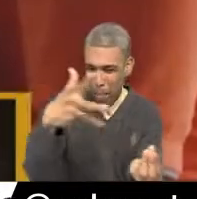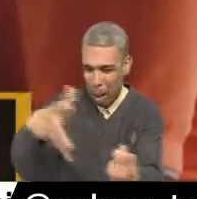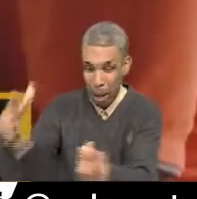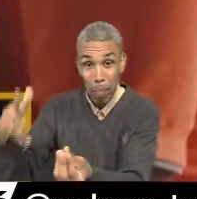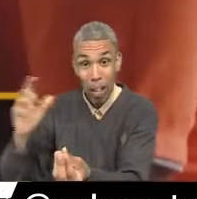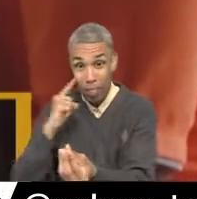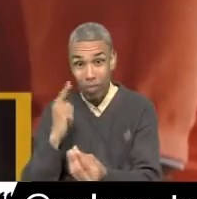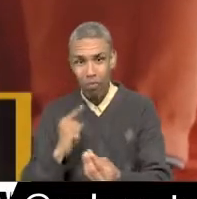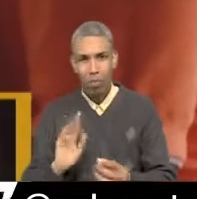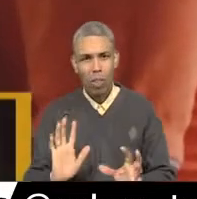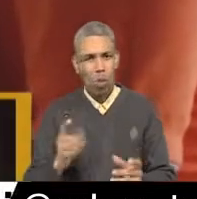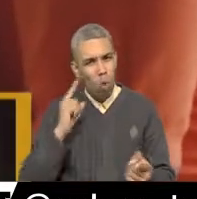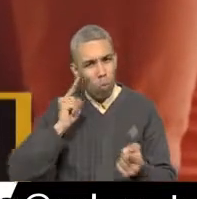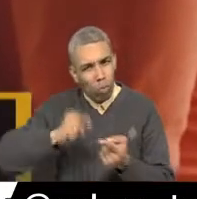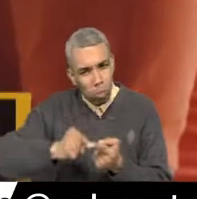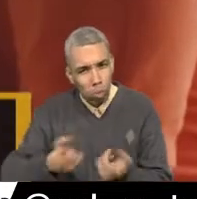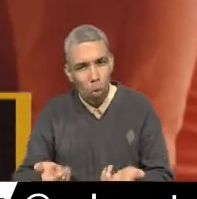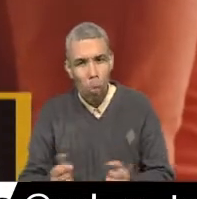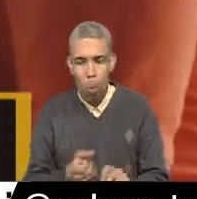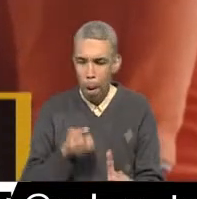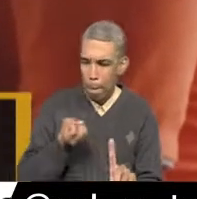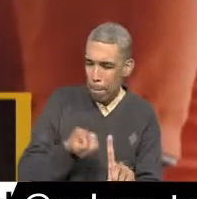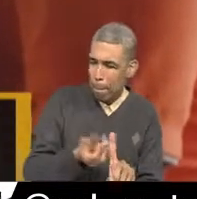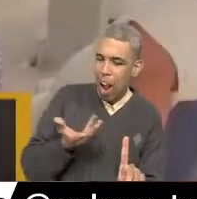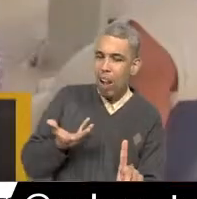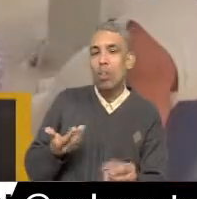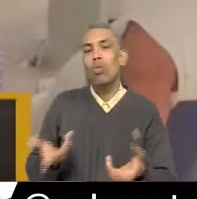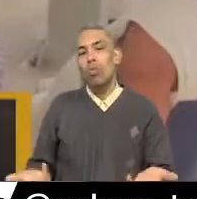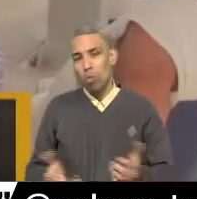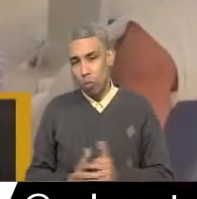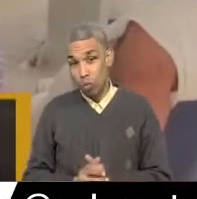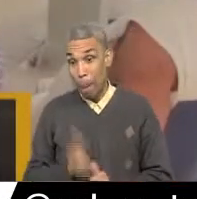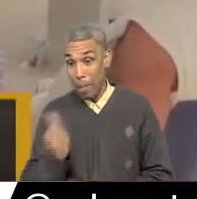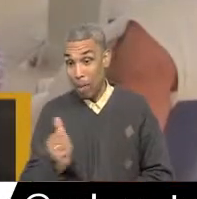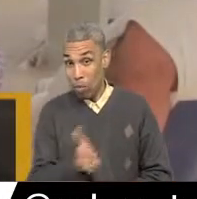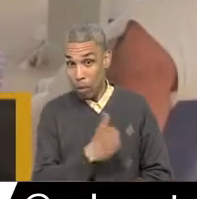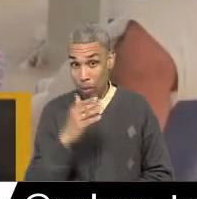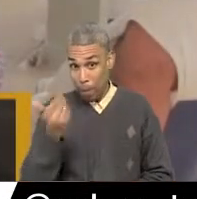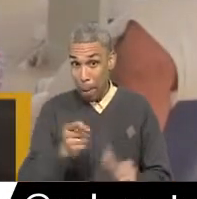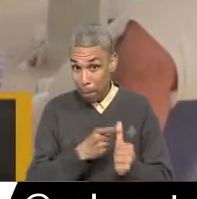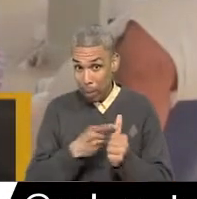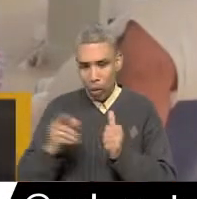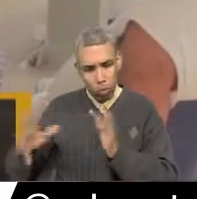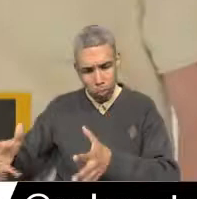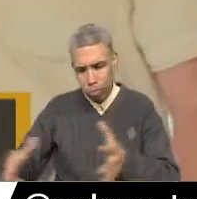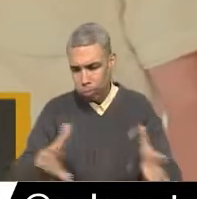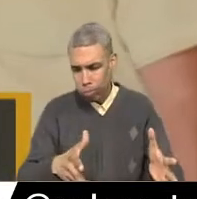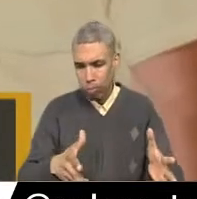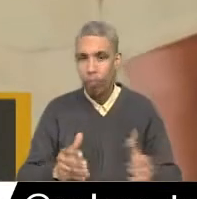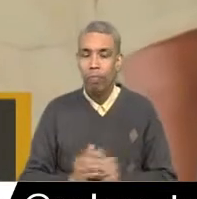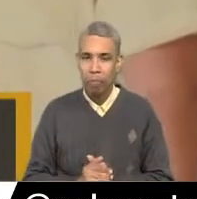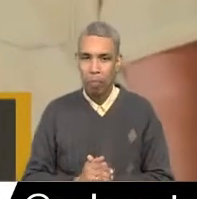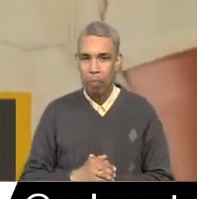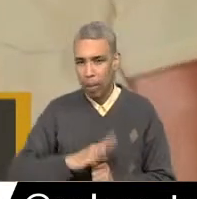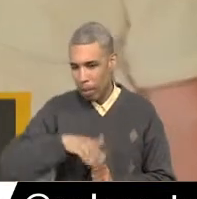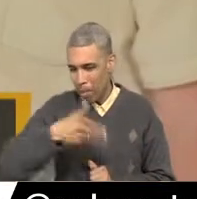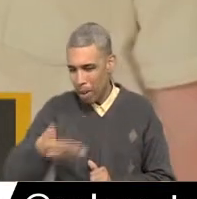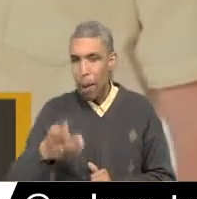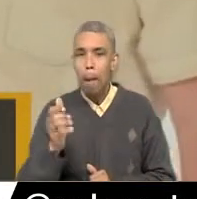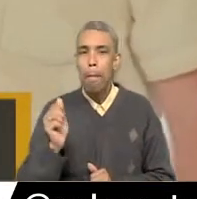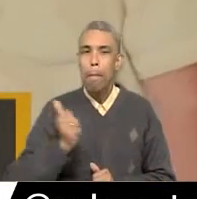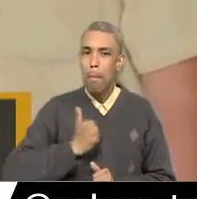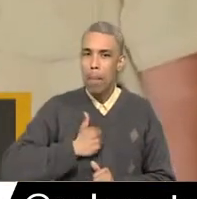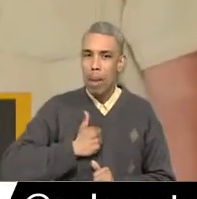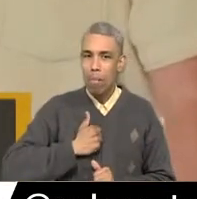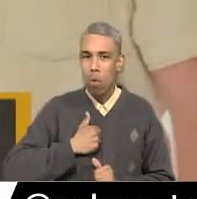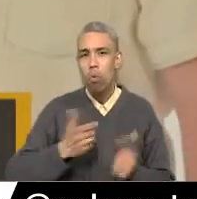le apuntan, qué impactos atienden, y luego ellos mismos a través de una exposición breve relatan y